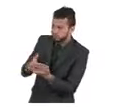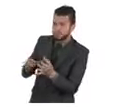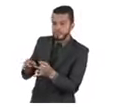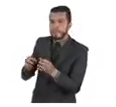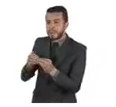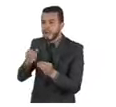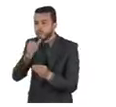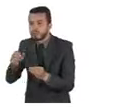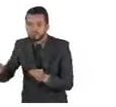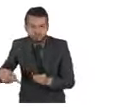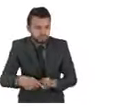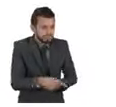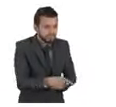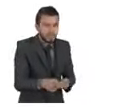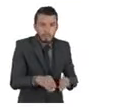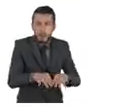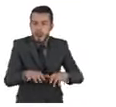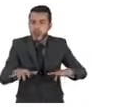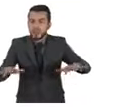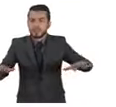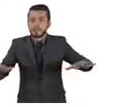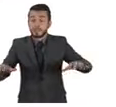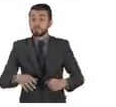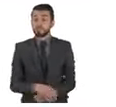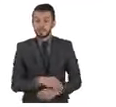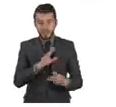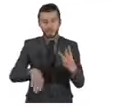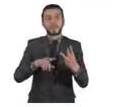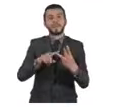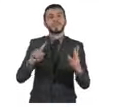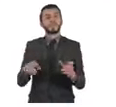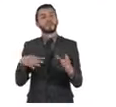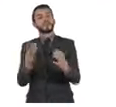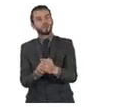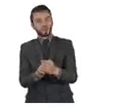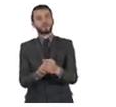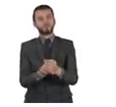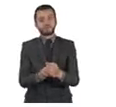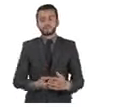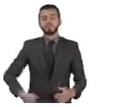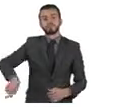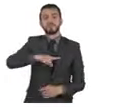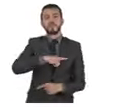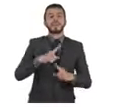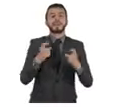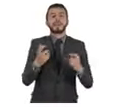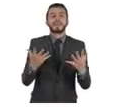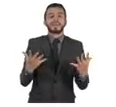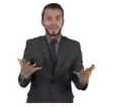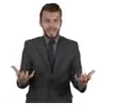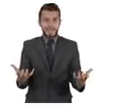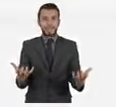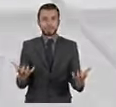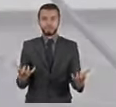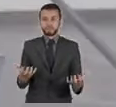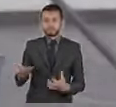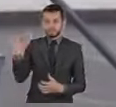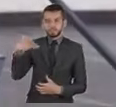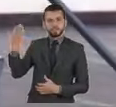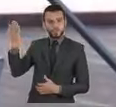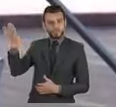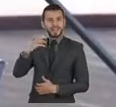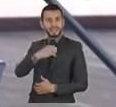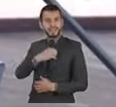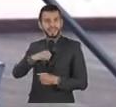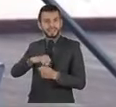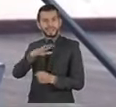Y finalmente, en términos de inclusión, le aportamos con todo lo del mínimo vital desde la apuesta que viene haciendo el